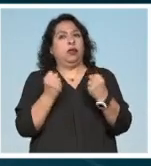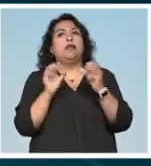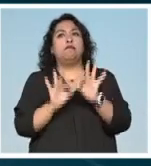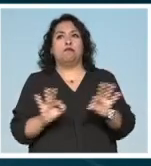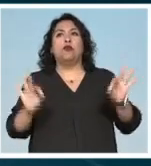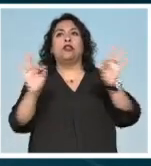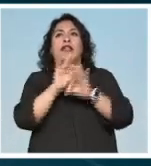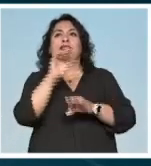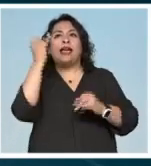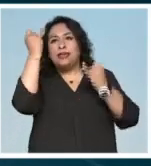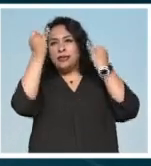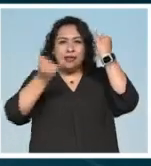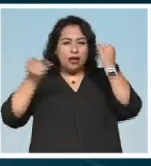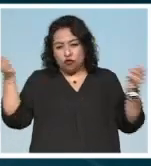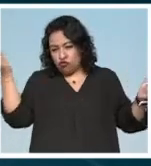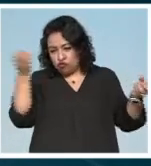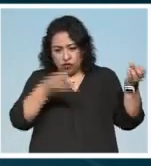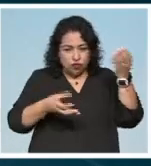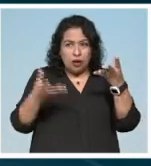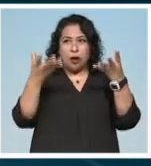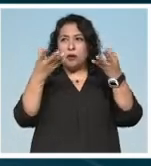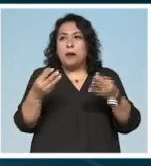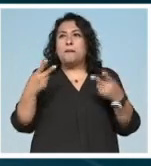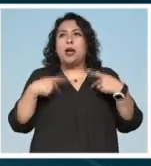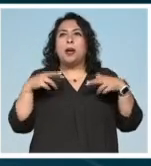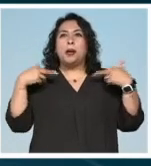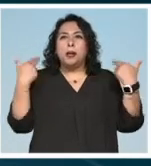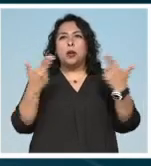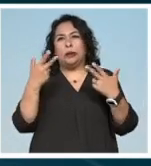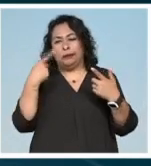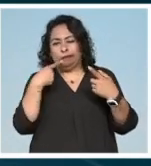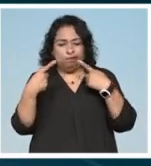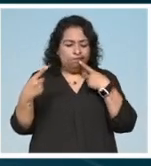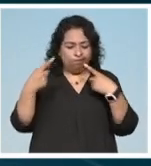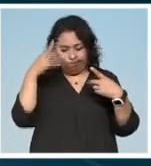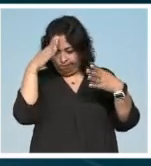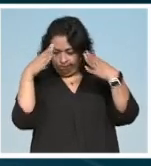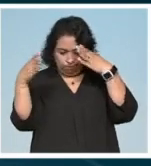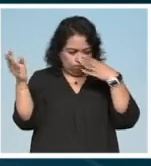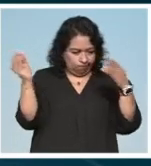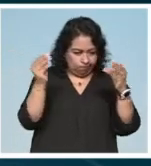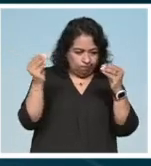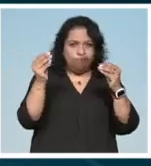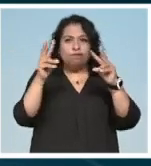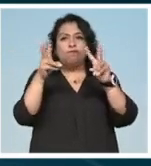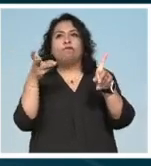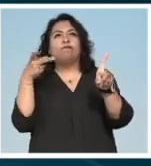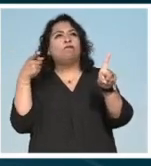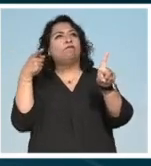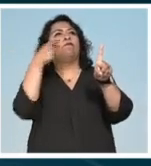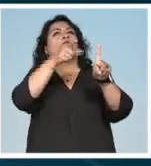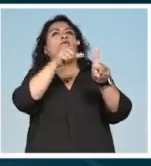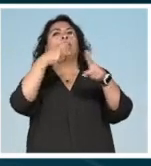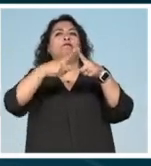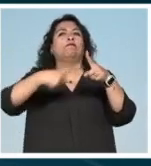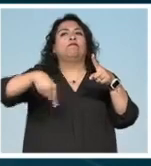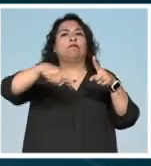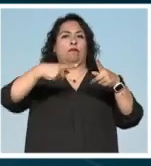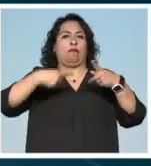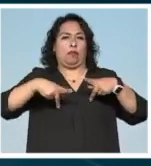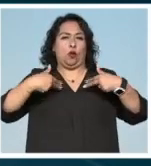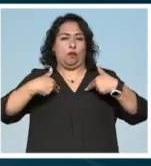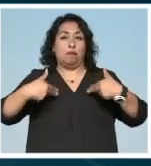importante foro de ideas en el que cientos de personas se reúnen a reflexionar y debatir sobre los retos que atraviesa la humanidad, pero